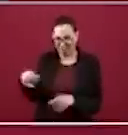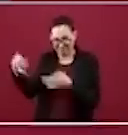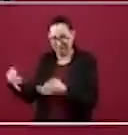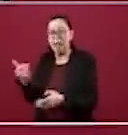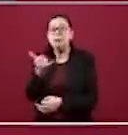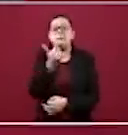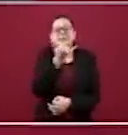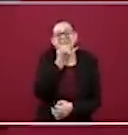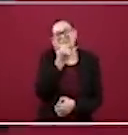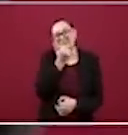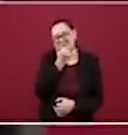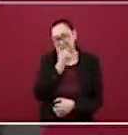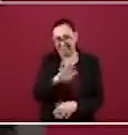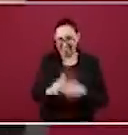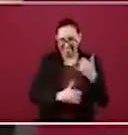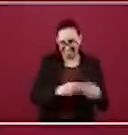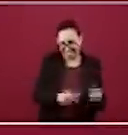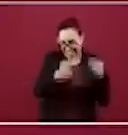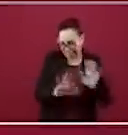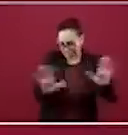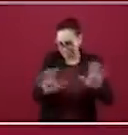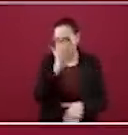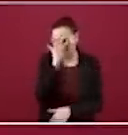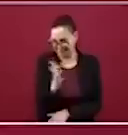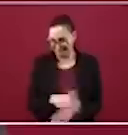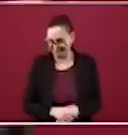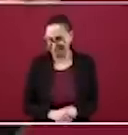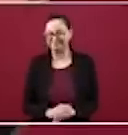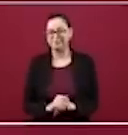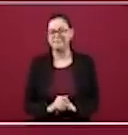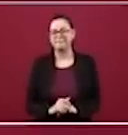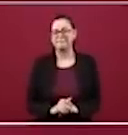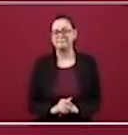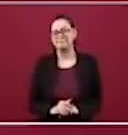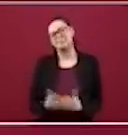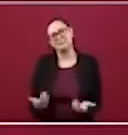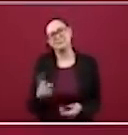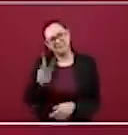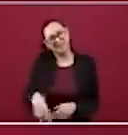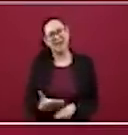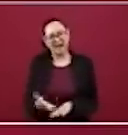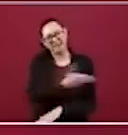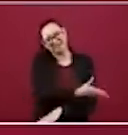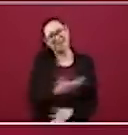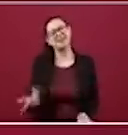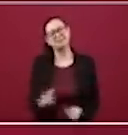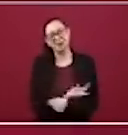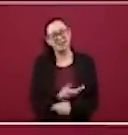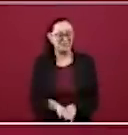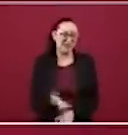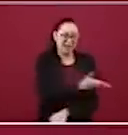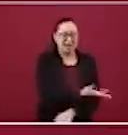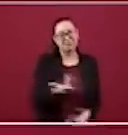ofrezco disculpas, esto es seriamente. Pero bueno, es que eso era lo que sucedía. O sea,